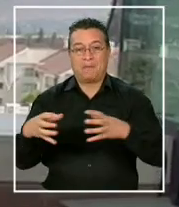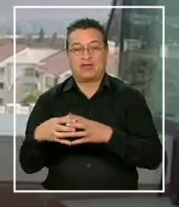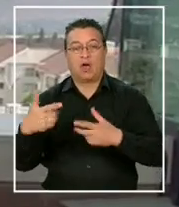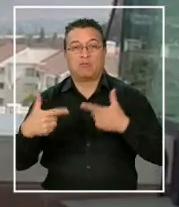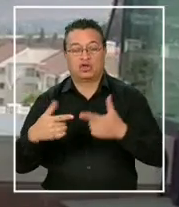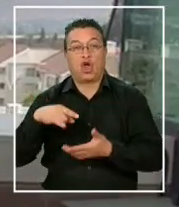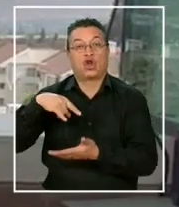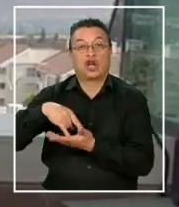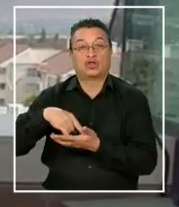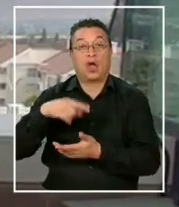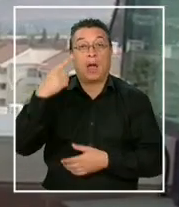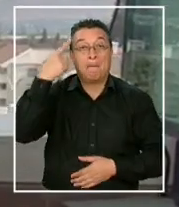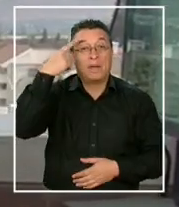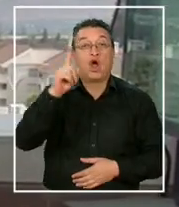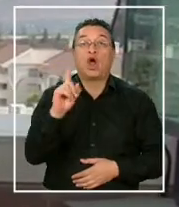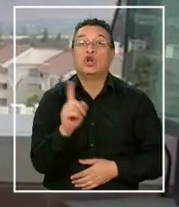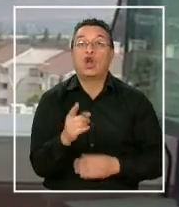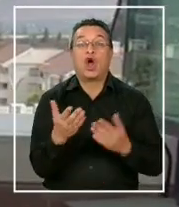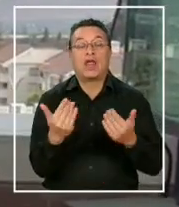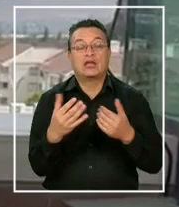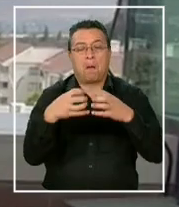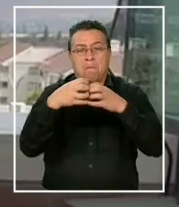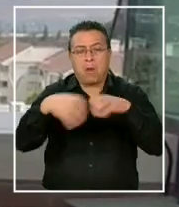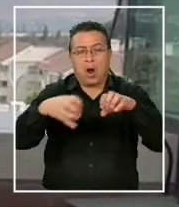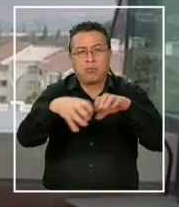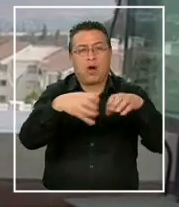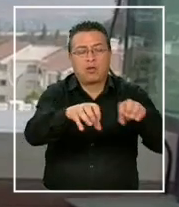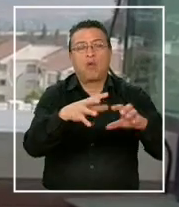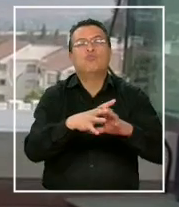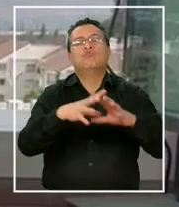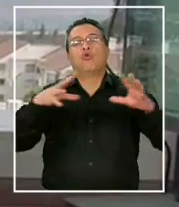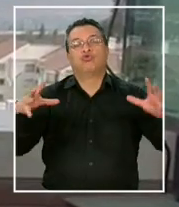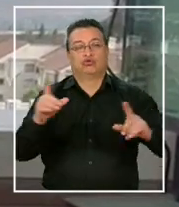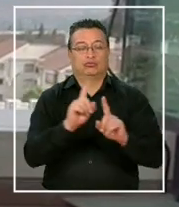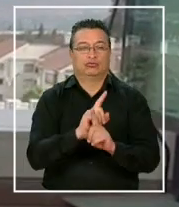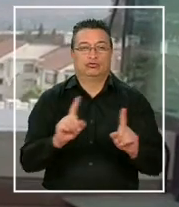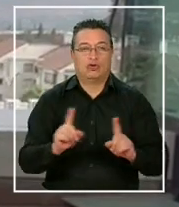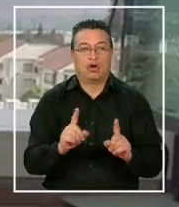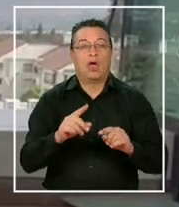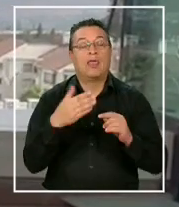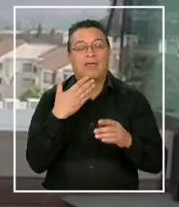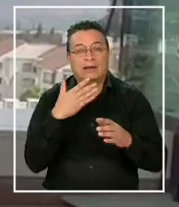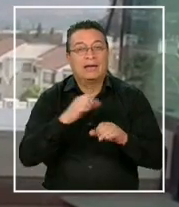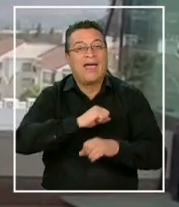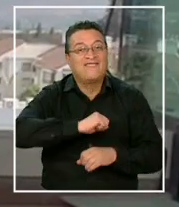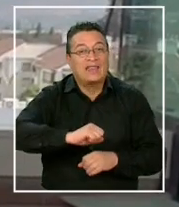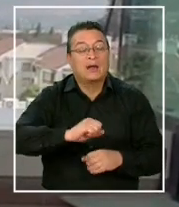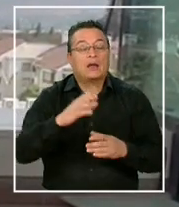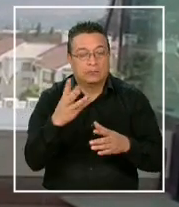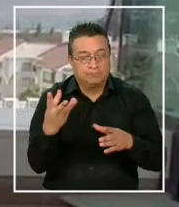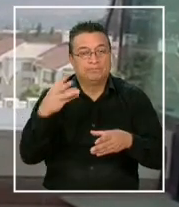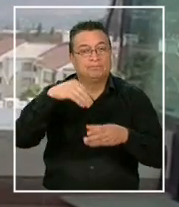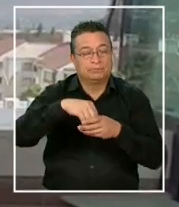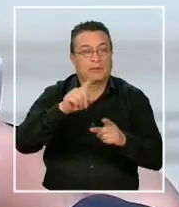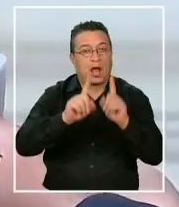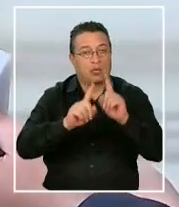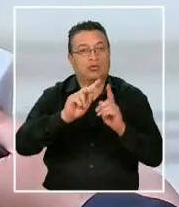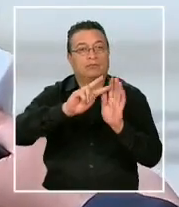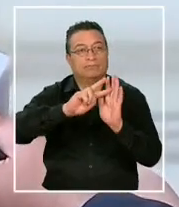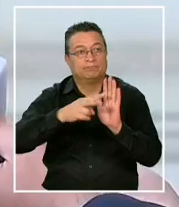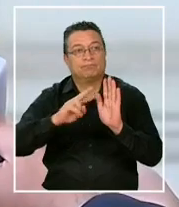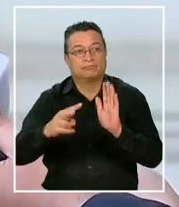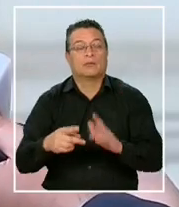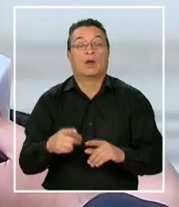el Congreso, pero no necesariamente partitocracia, que es un exceso. Y precisamente para evitar ese exceso es necesario introducir algunos mecanismos. La